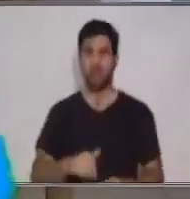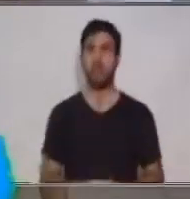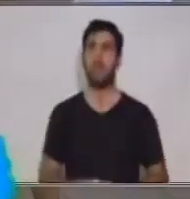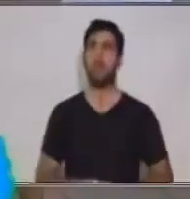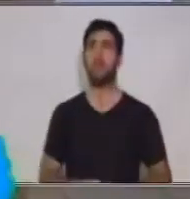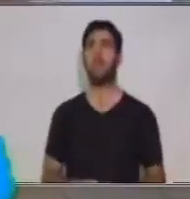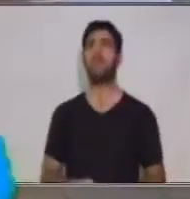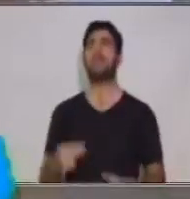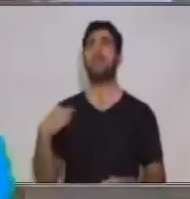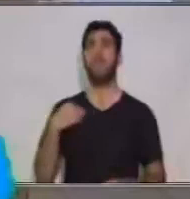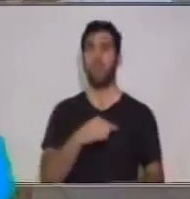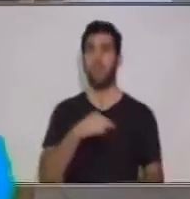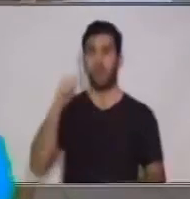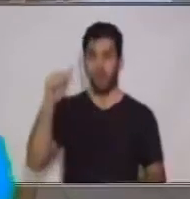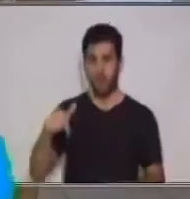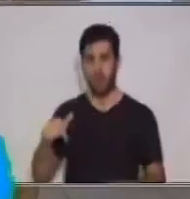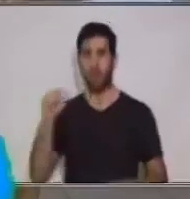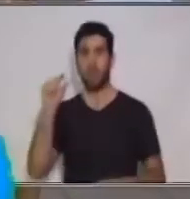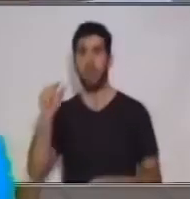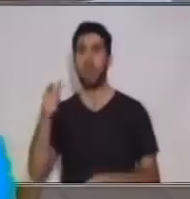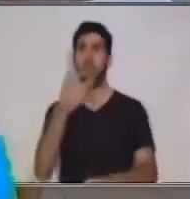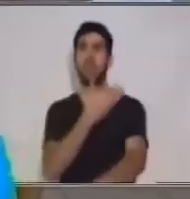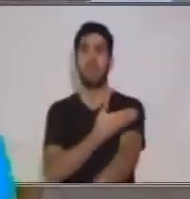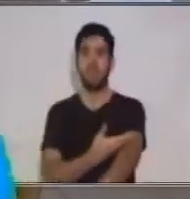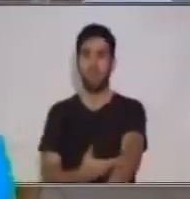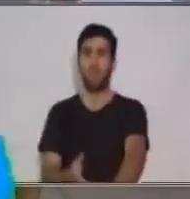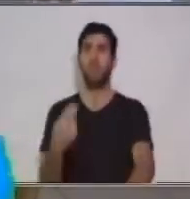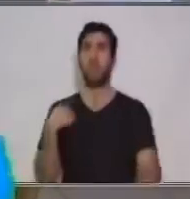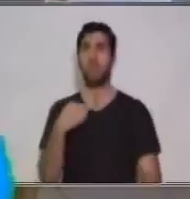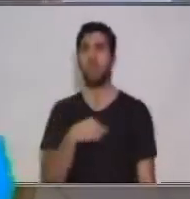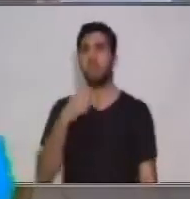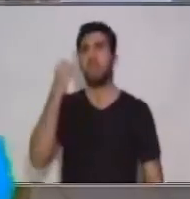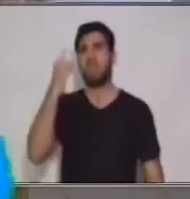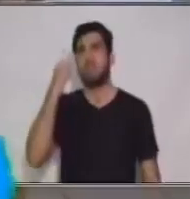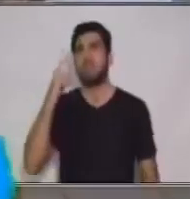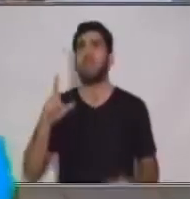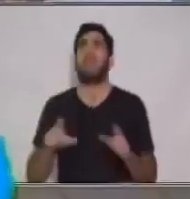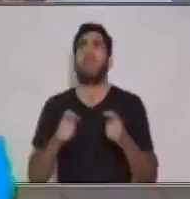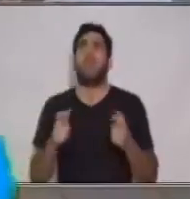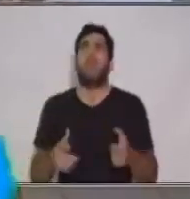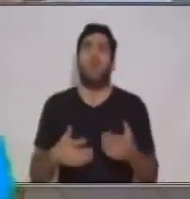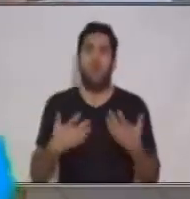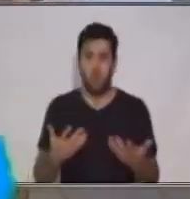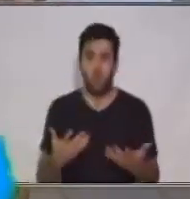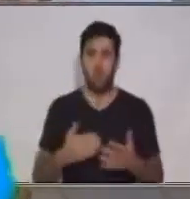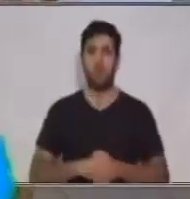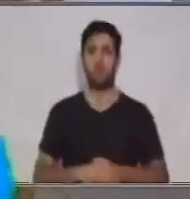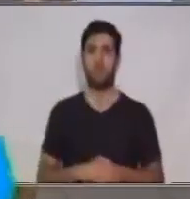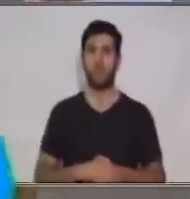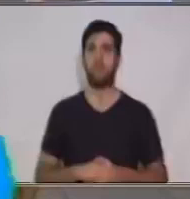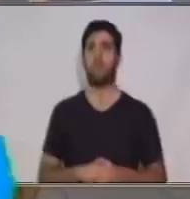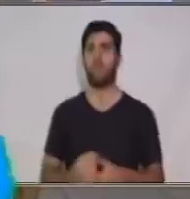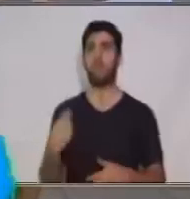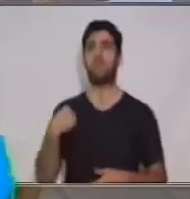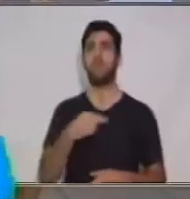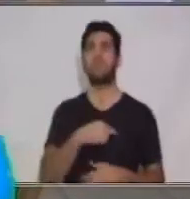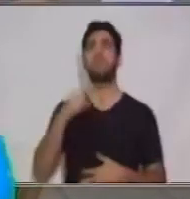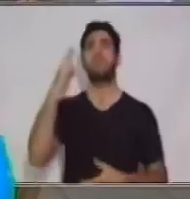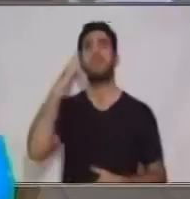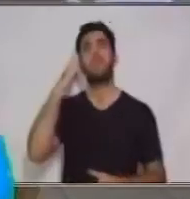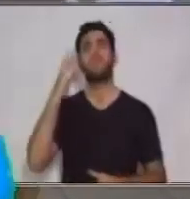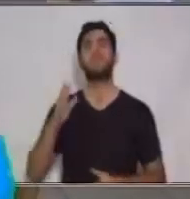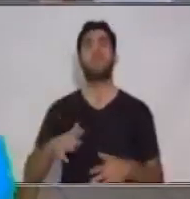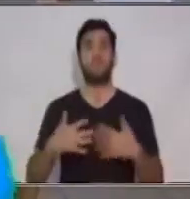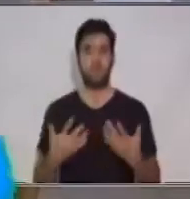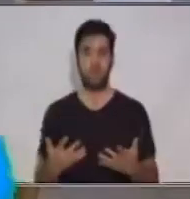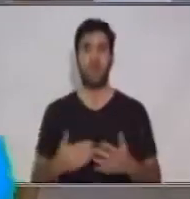aquí vamos a hacer un poco de historia, porque para entender el contexto de la literatura precolombina debemos recordar